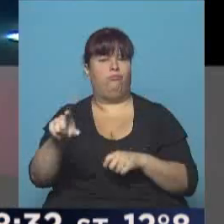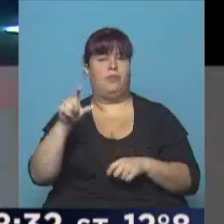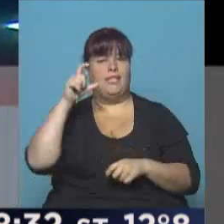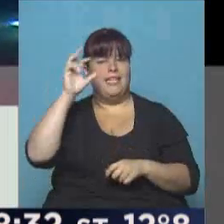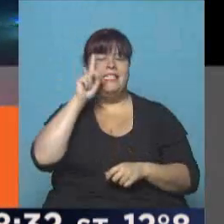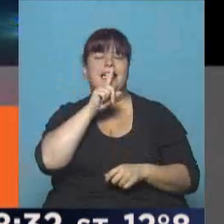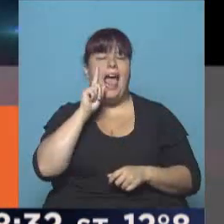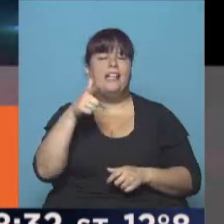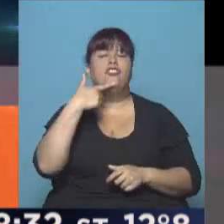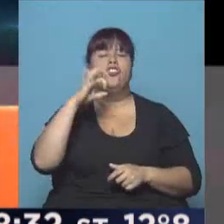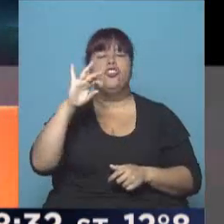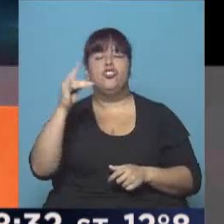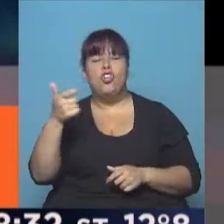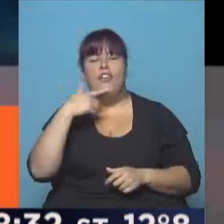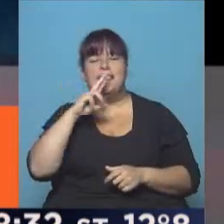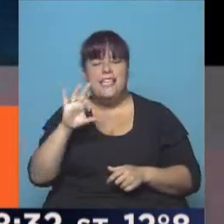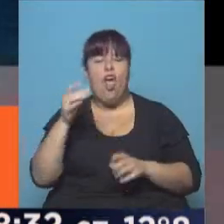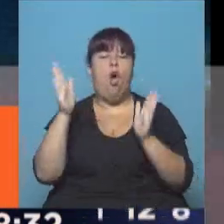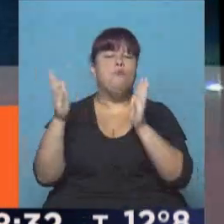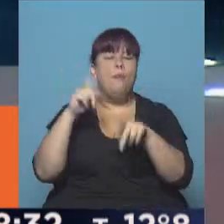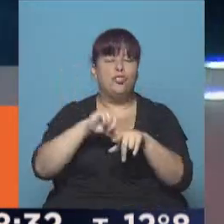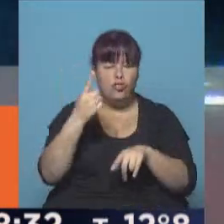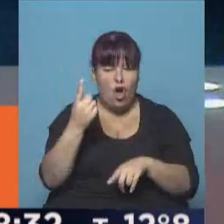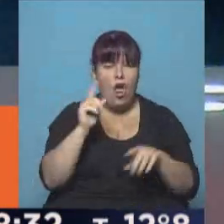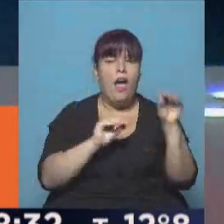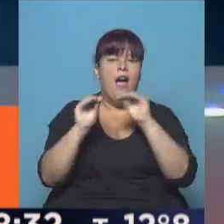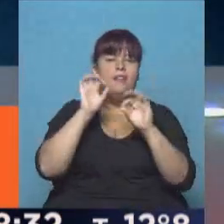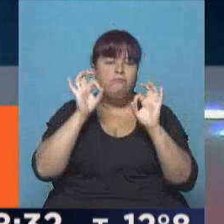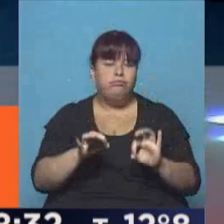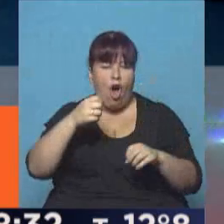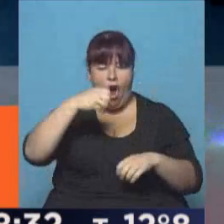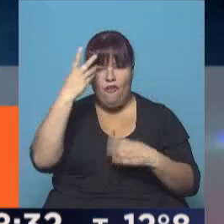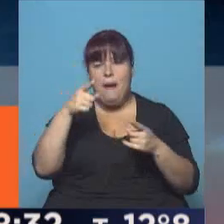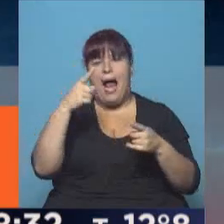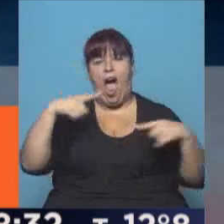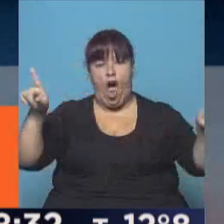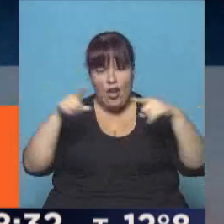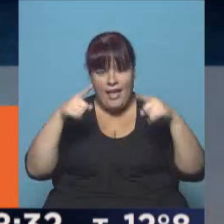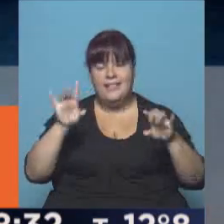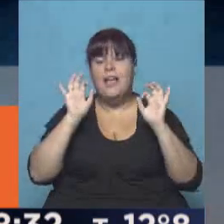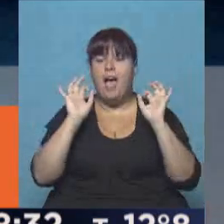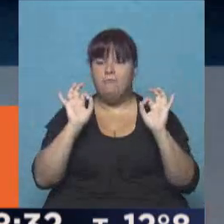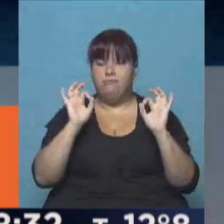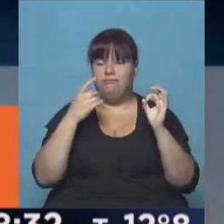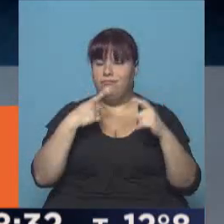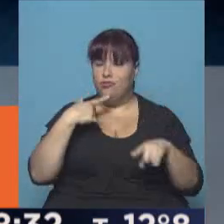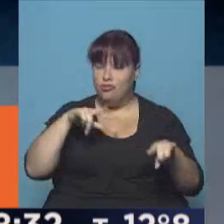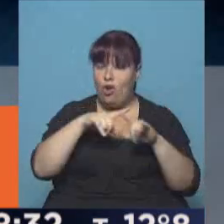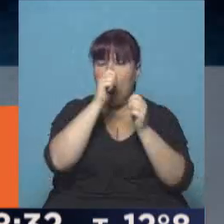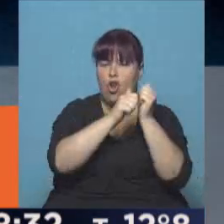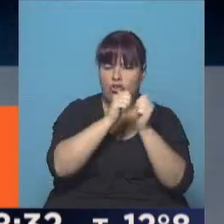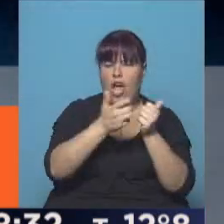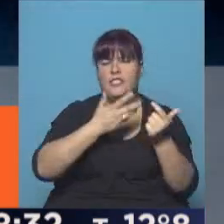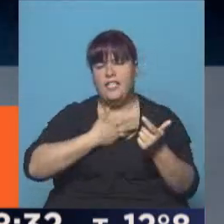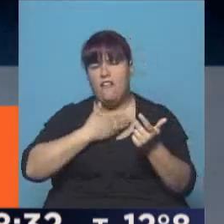tanto de Soda estéreo como de su etapa solista con arreglos originales para orquesta y luego de llevar este muy buen espectáculo a Rosario